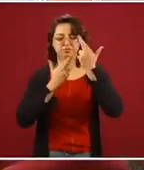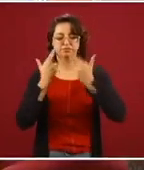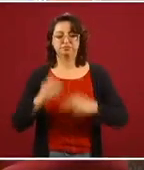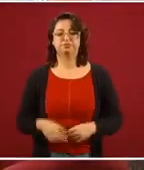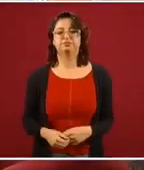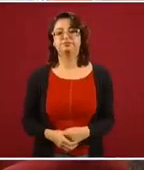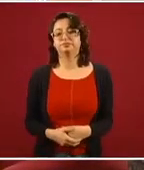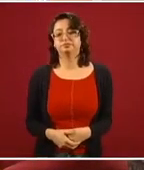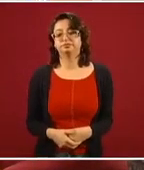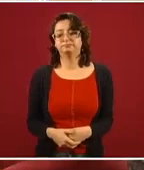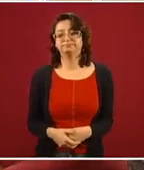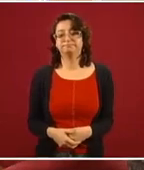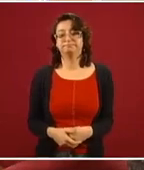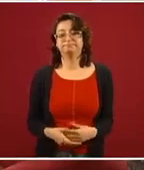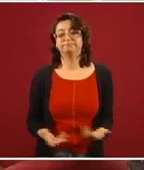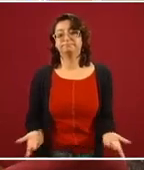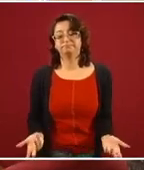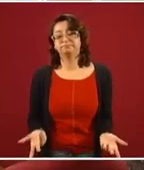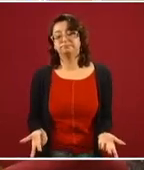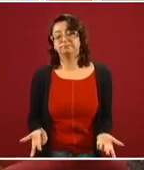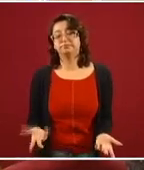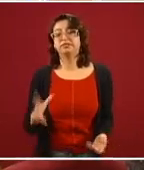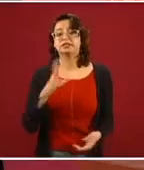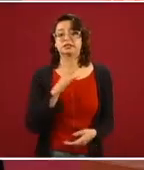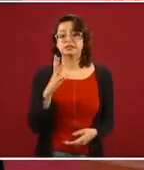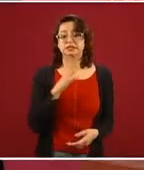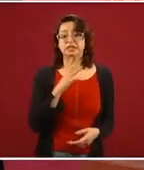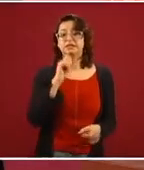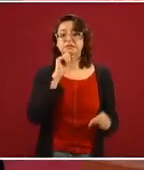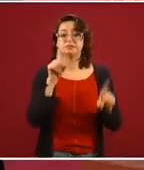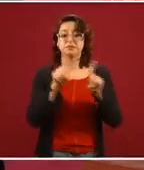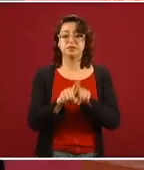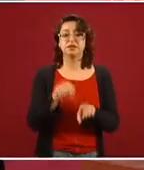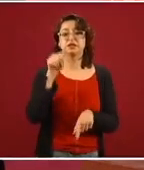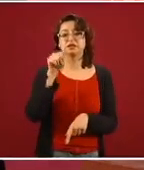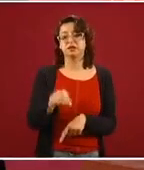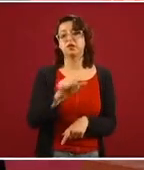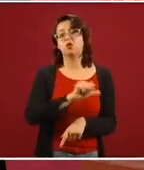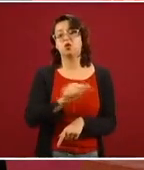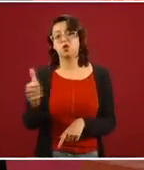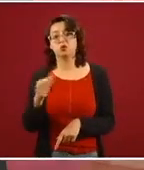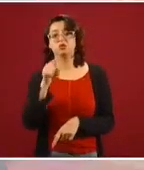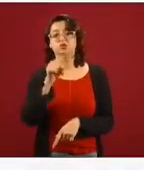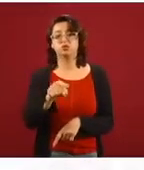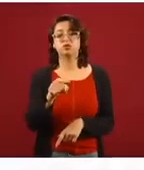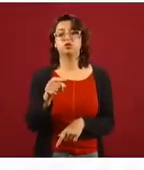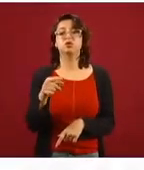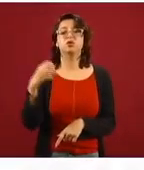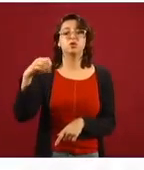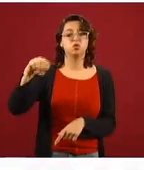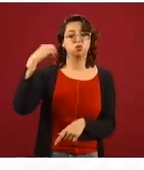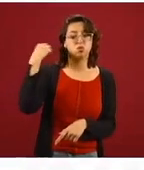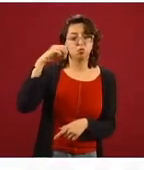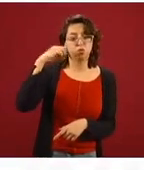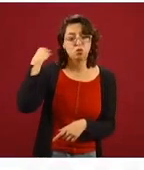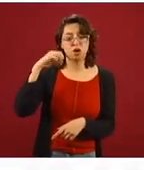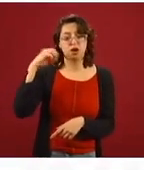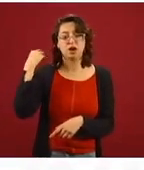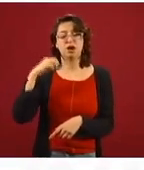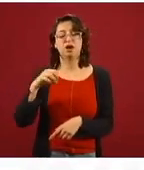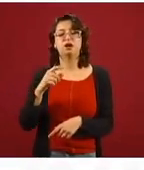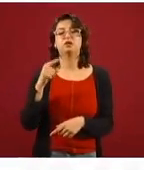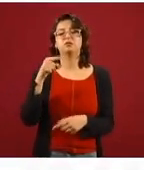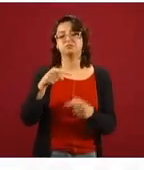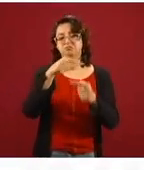están los paisanos de esta gasolinera, Estación de Servicios Gasolineros en San Jacinto, Amilpas, Oaxaca,